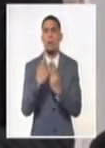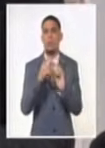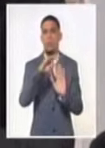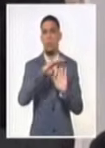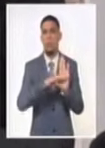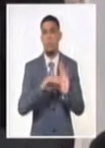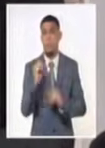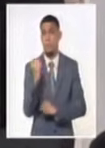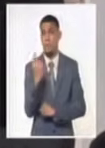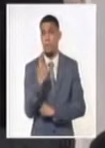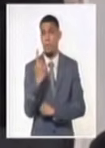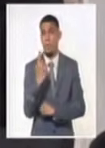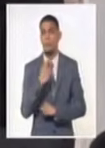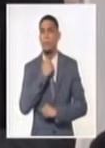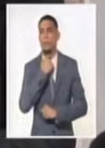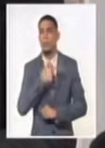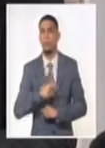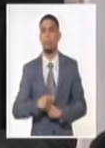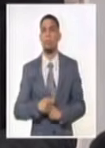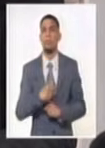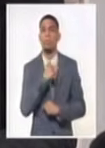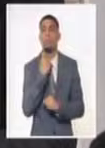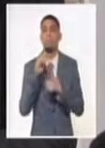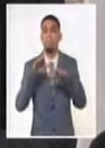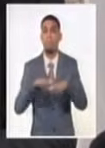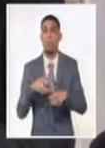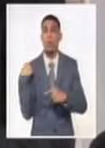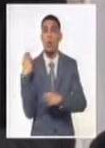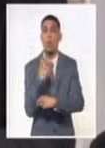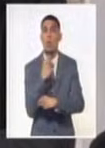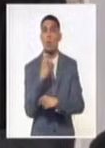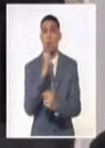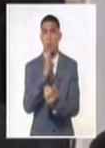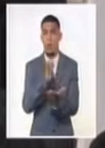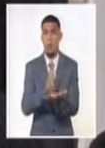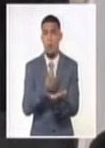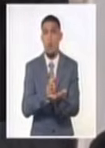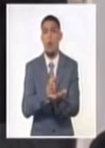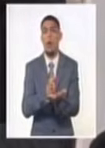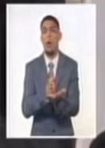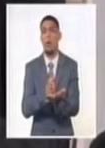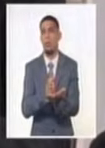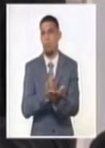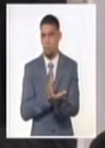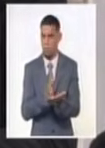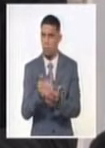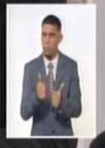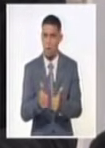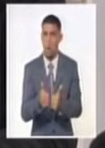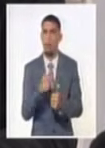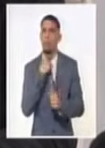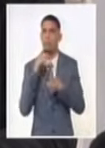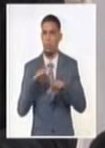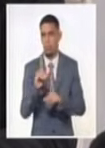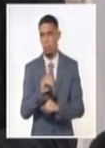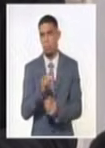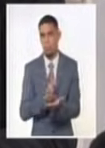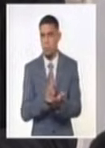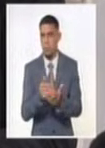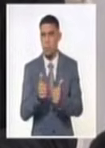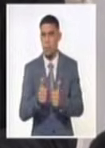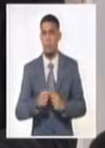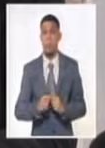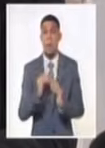lugar, a nadie se le ha ocurrido decir vamos a suspender el curso escolar. O sea, es un primer principio. El curso escolar continúa y va a terminar en el